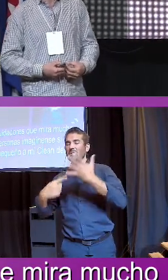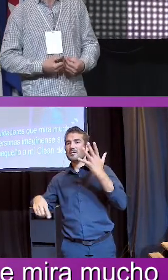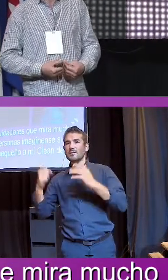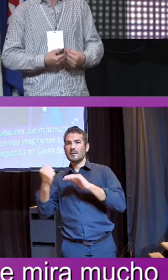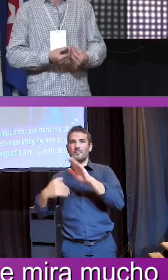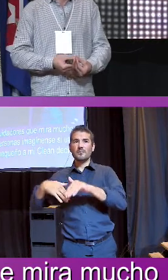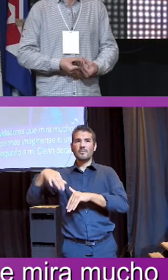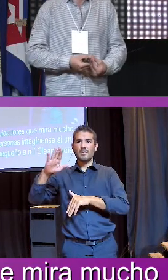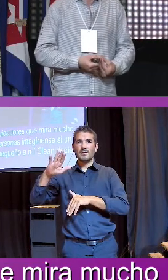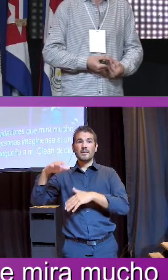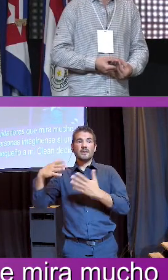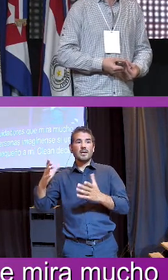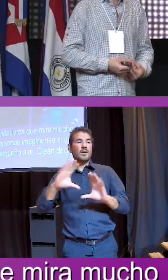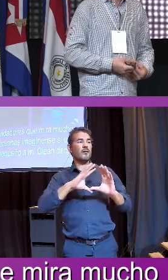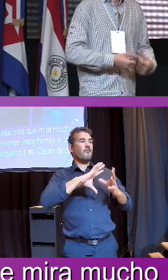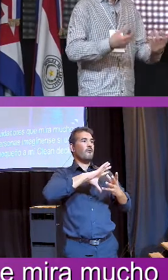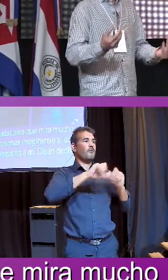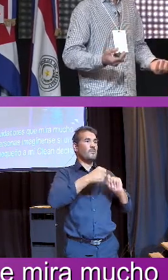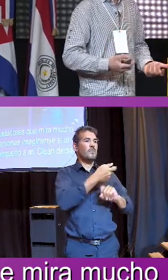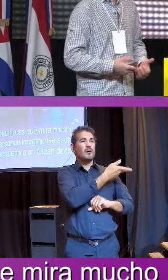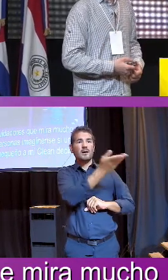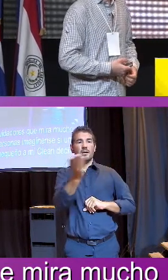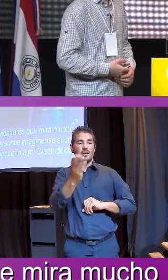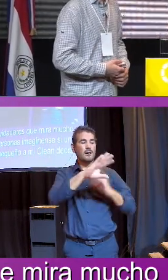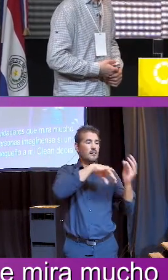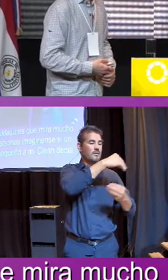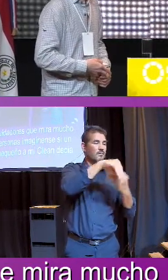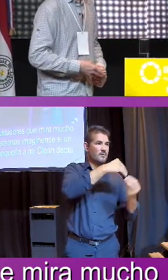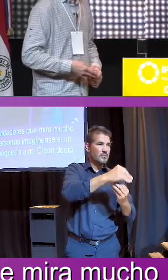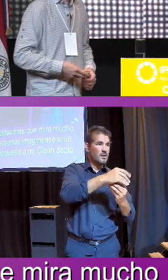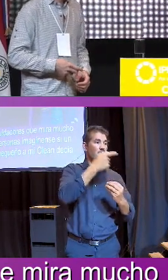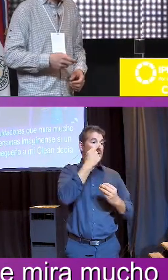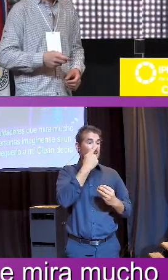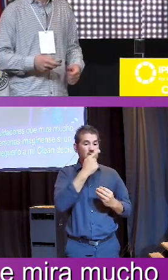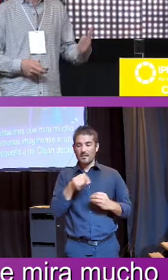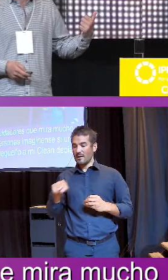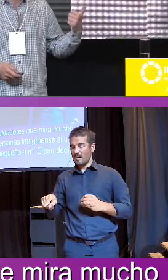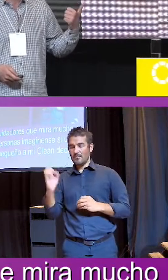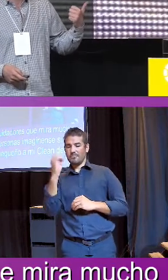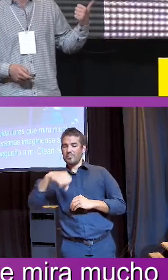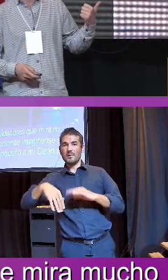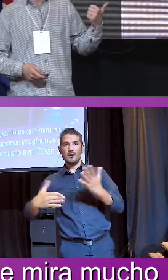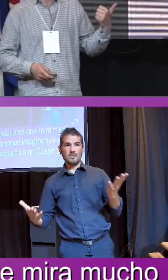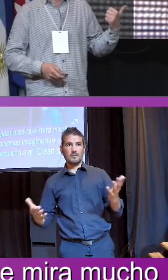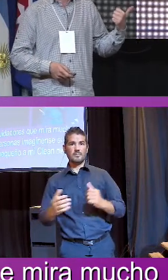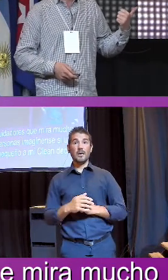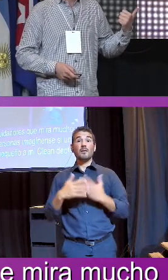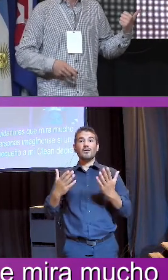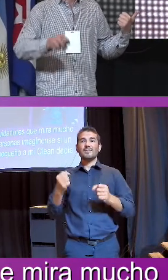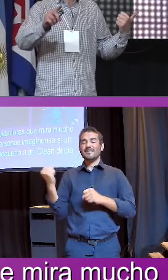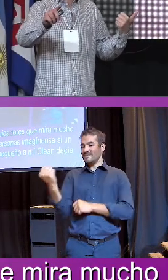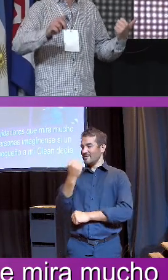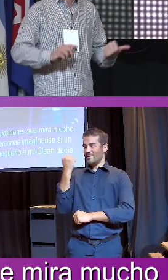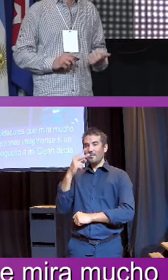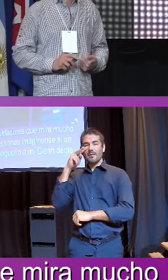y no aquellos que comparte con su familia, por ejemplo. ¿Me siguen? Por eso es importante ver a dónde miran,